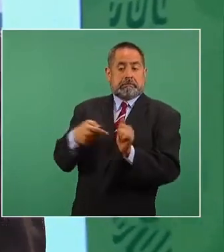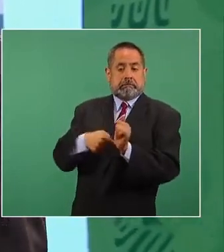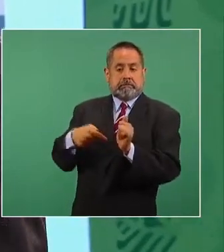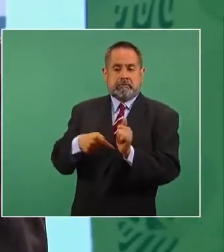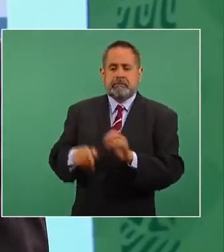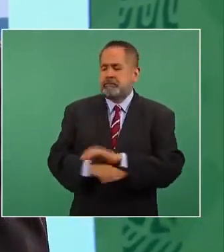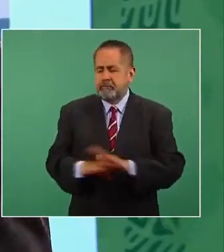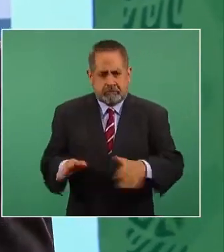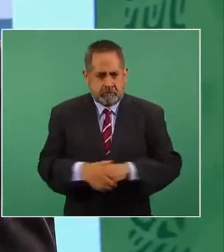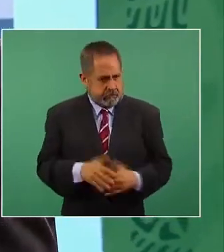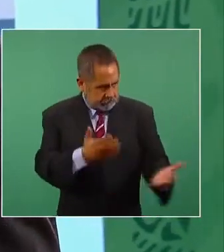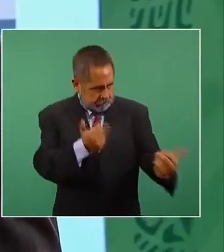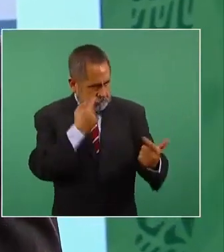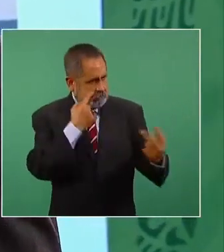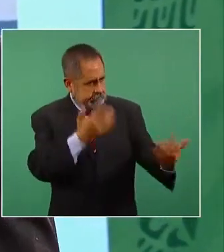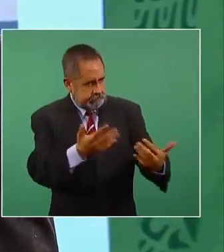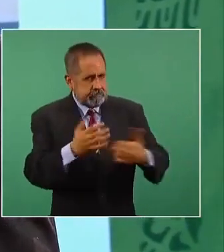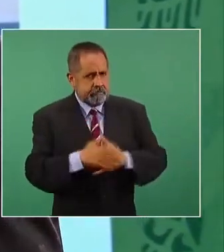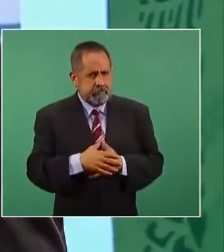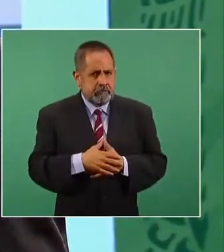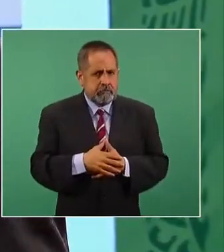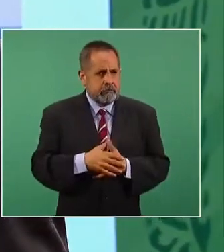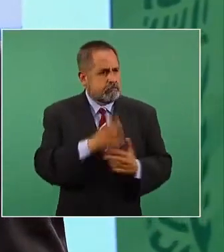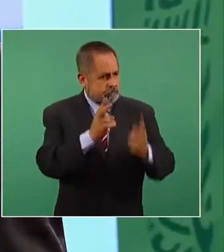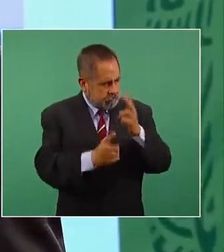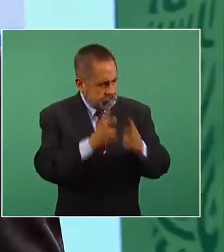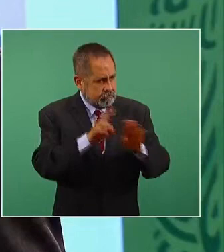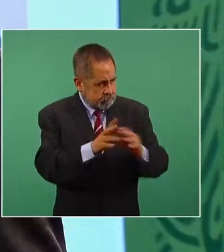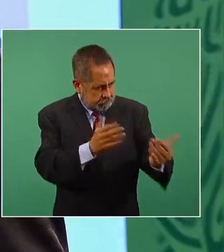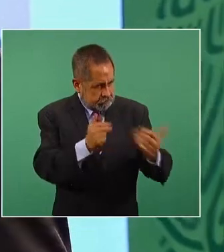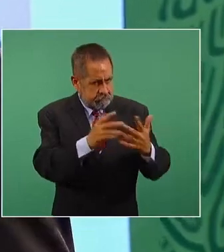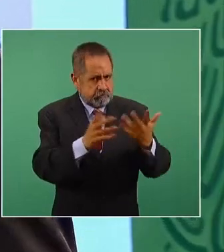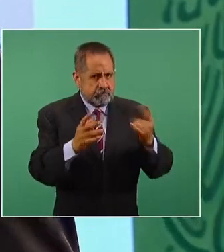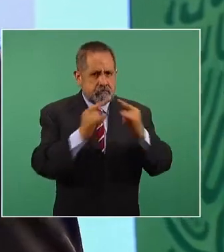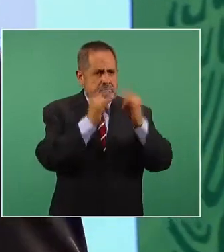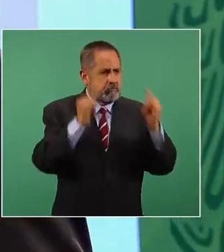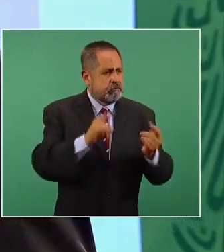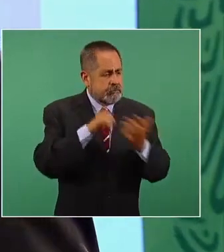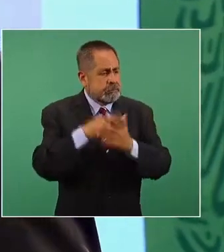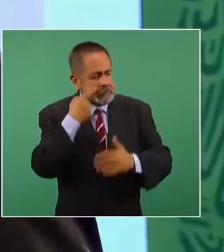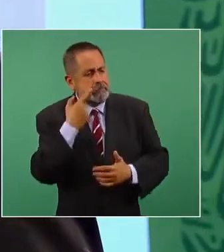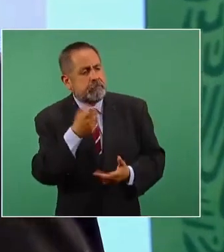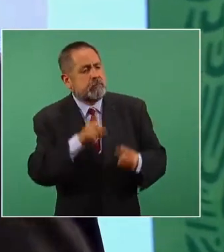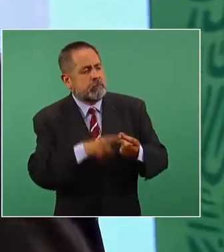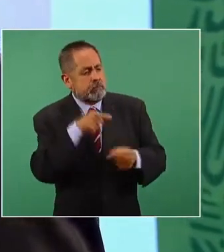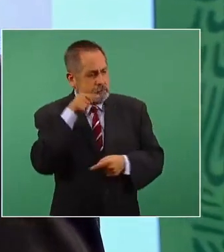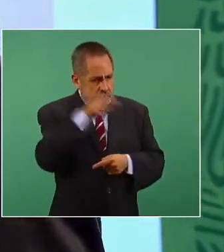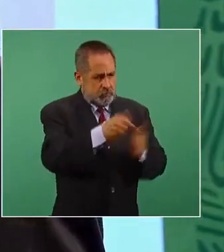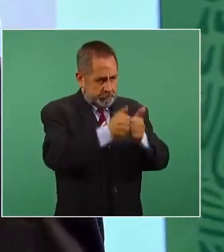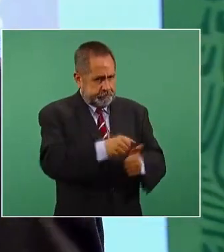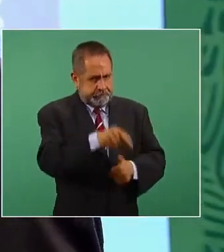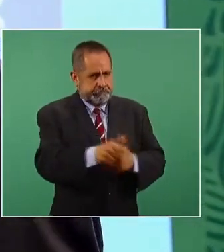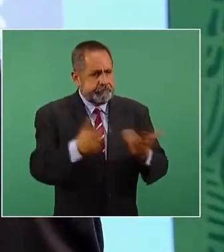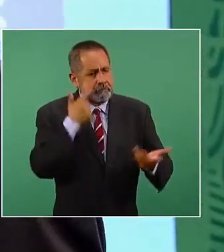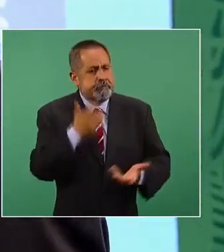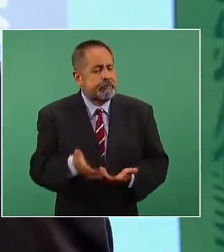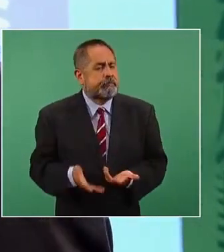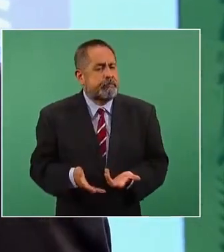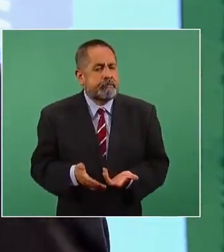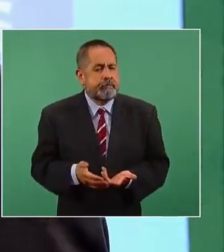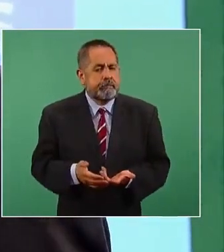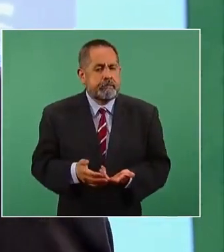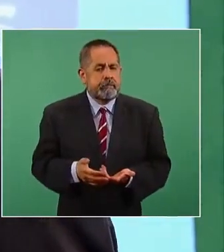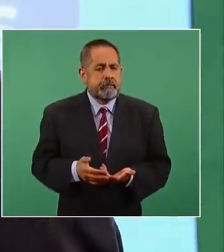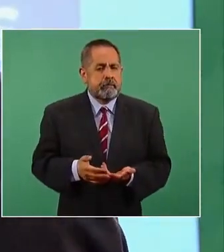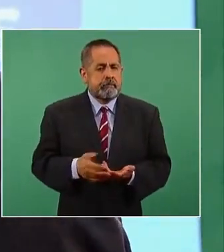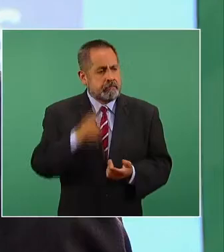Eso fue, sí, que hasta les íbamos a mandar a poner una buena enramada para que